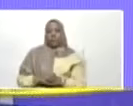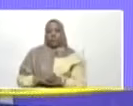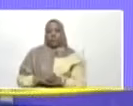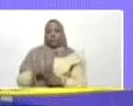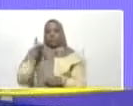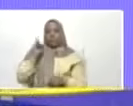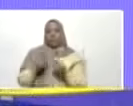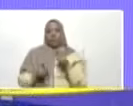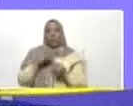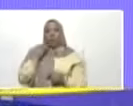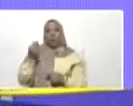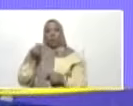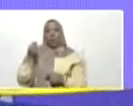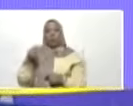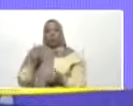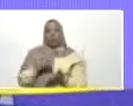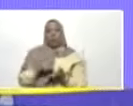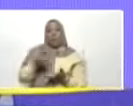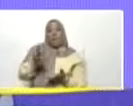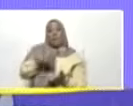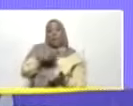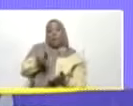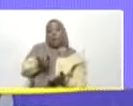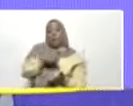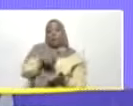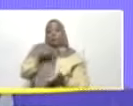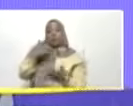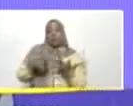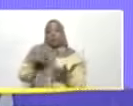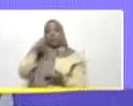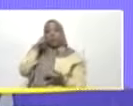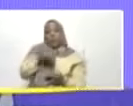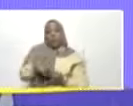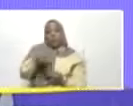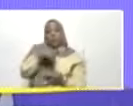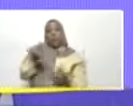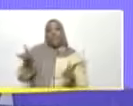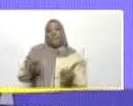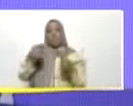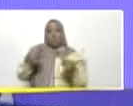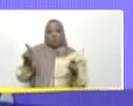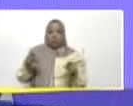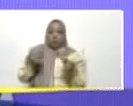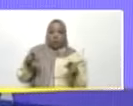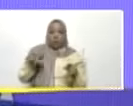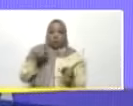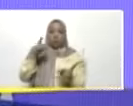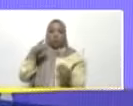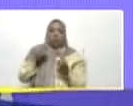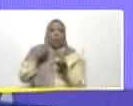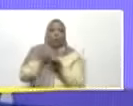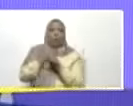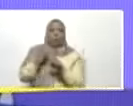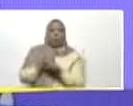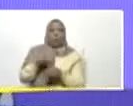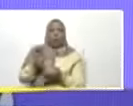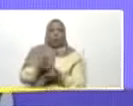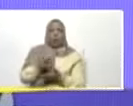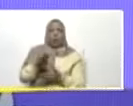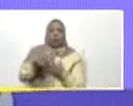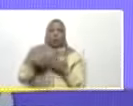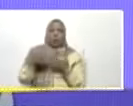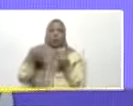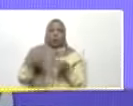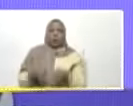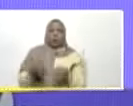visto a los muchachos componiendo esa poesía ahora que la poesía ponerle música y que corra como canciones